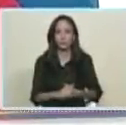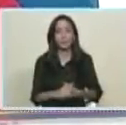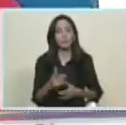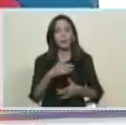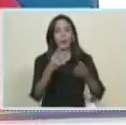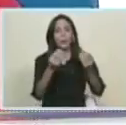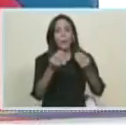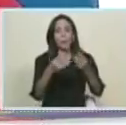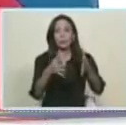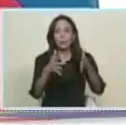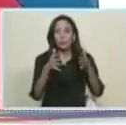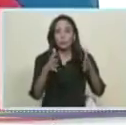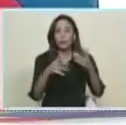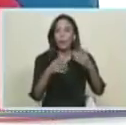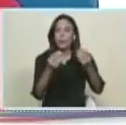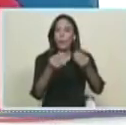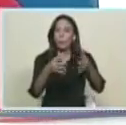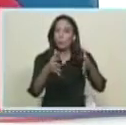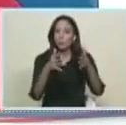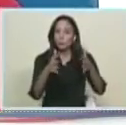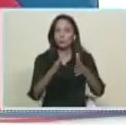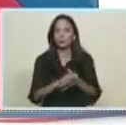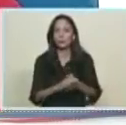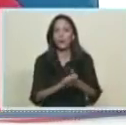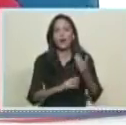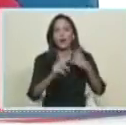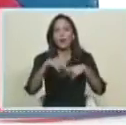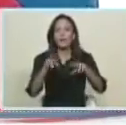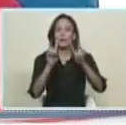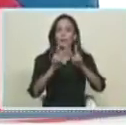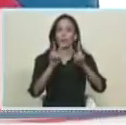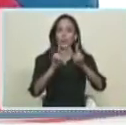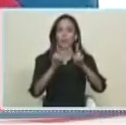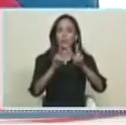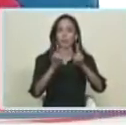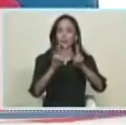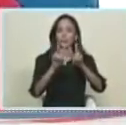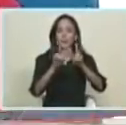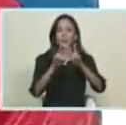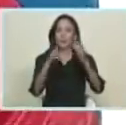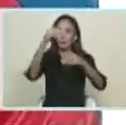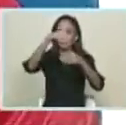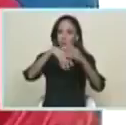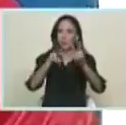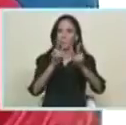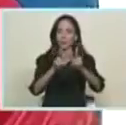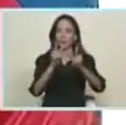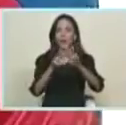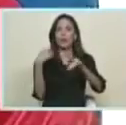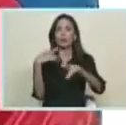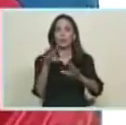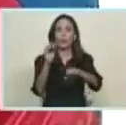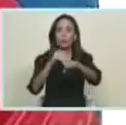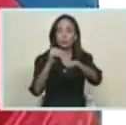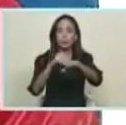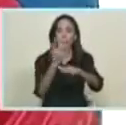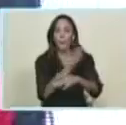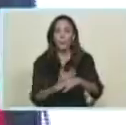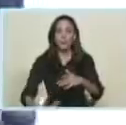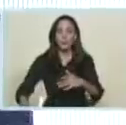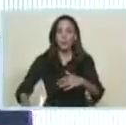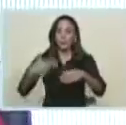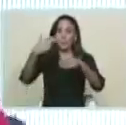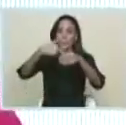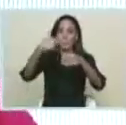viene victorioso del frente de la gran misión Vivienda Venezuela, y yo lo llamé para designarlo presidente de Petróleos de